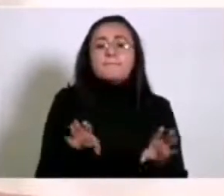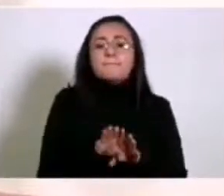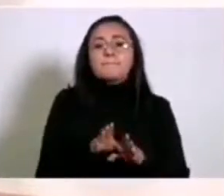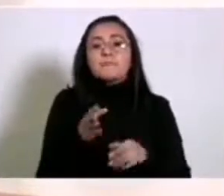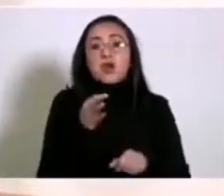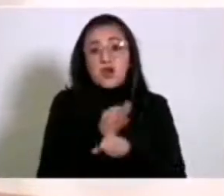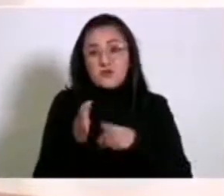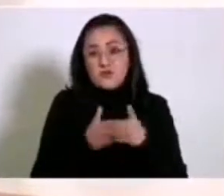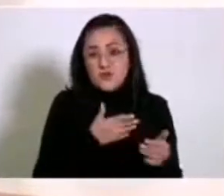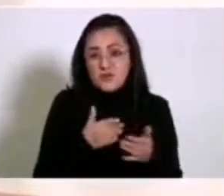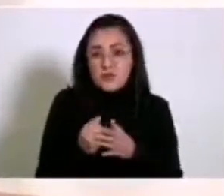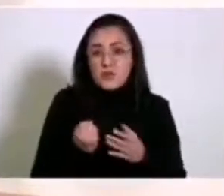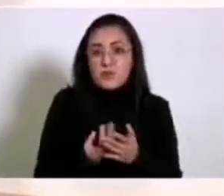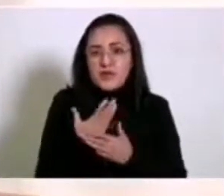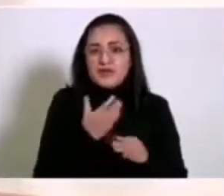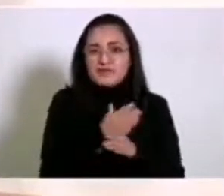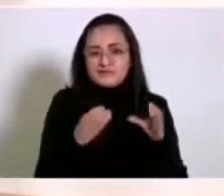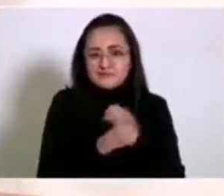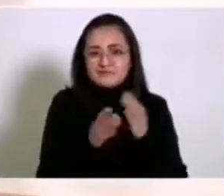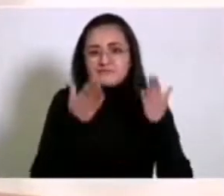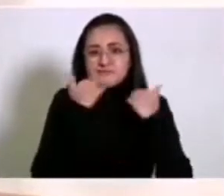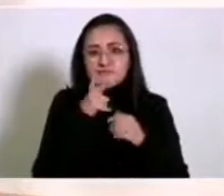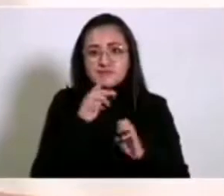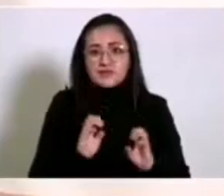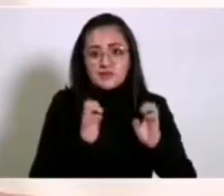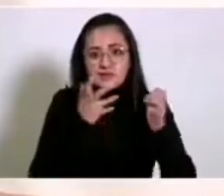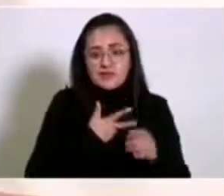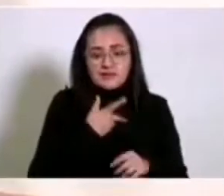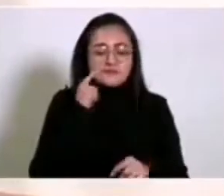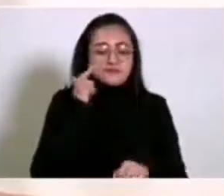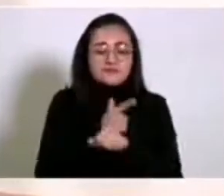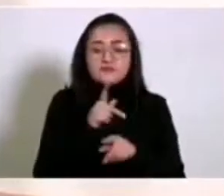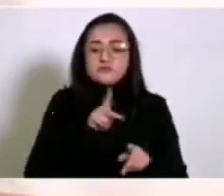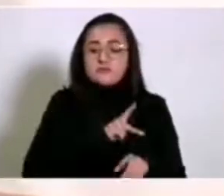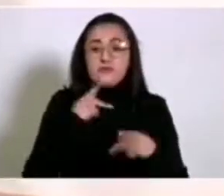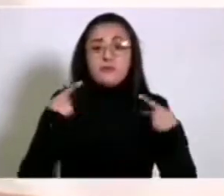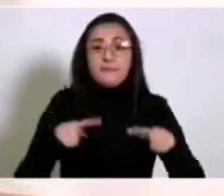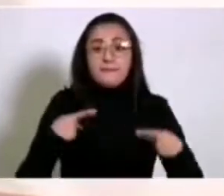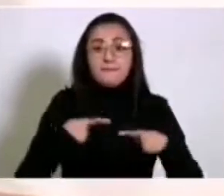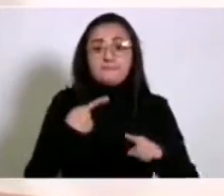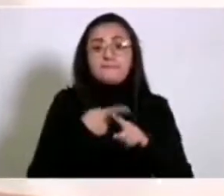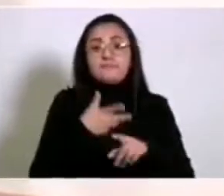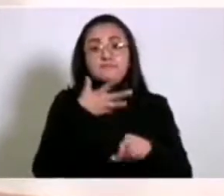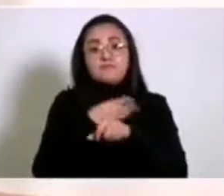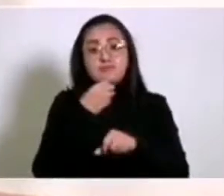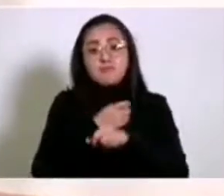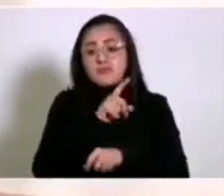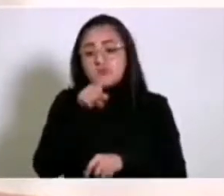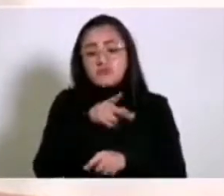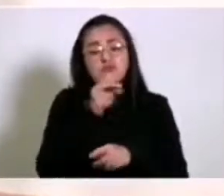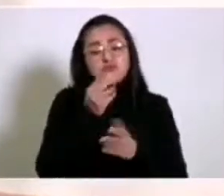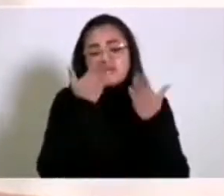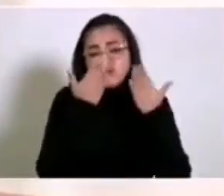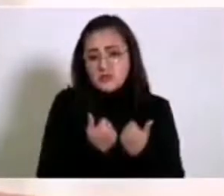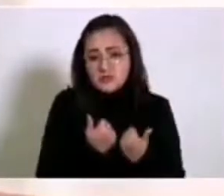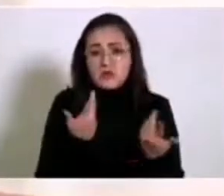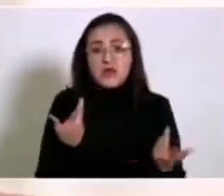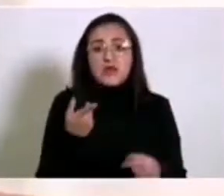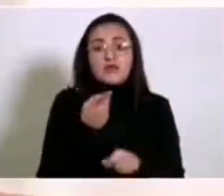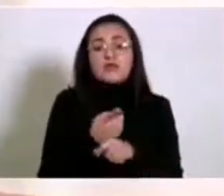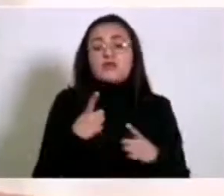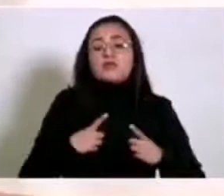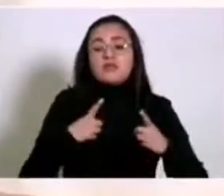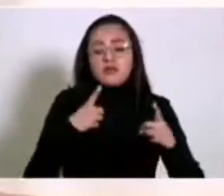modernidad actual que deben tener este tipo de edificios se notó por nuestro personal que los mantenimientos no fueron los adecuados simplemente